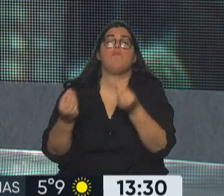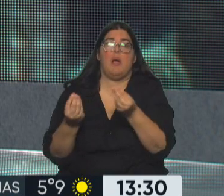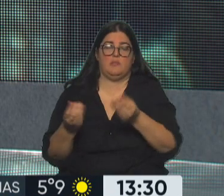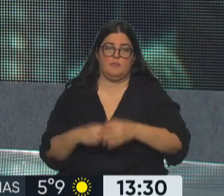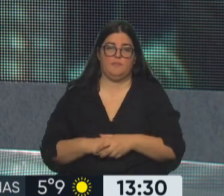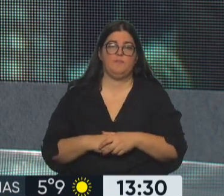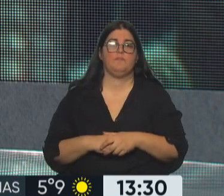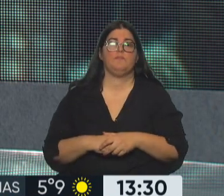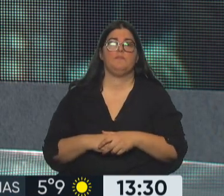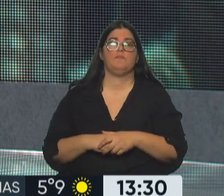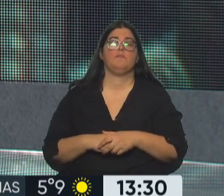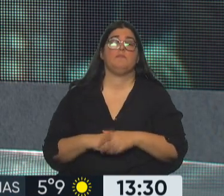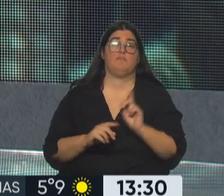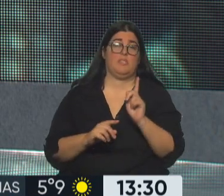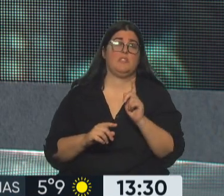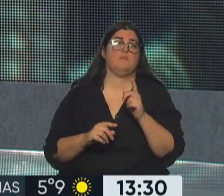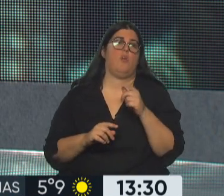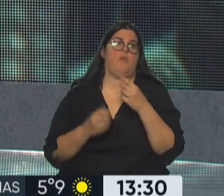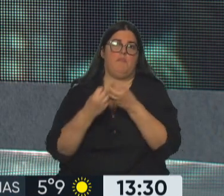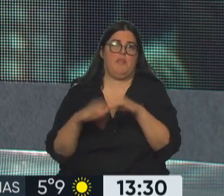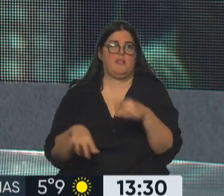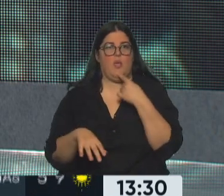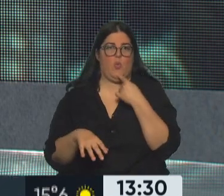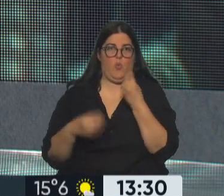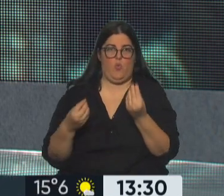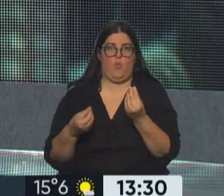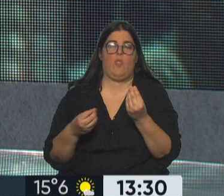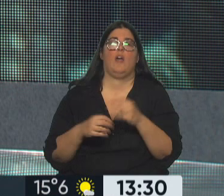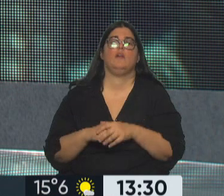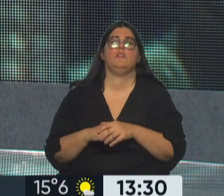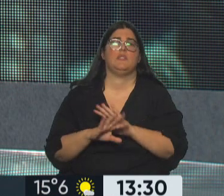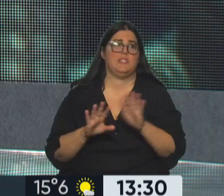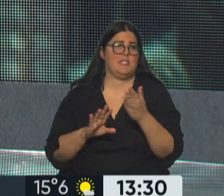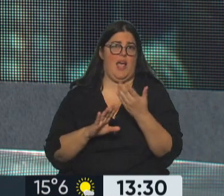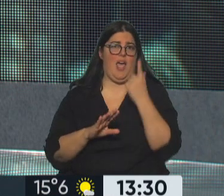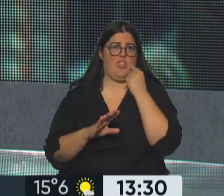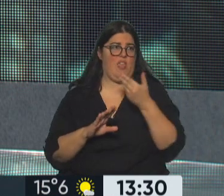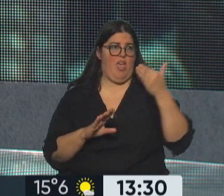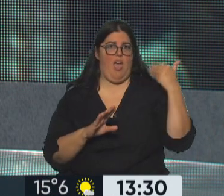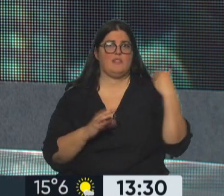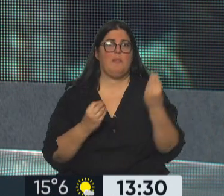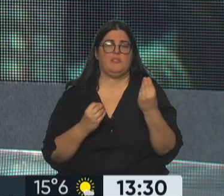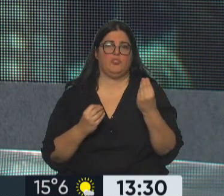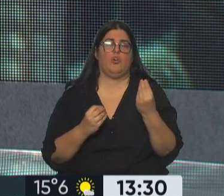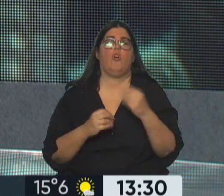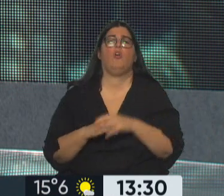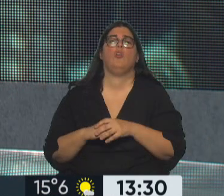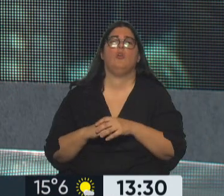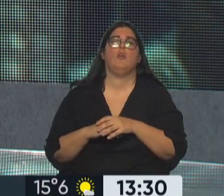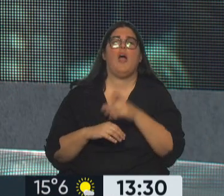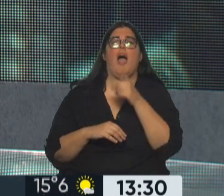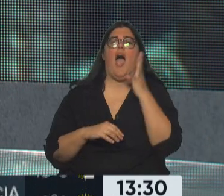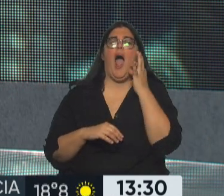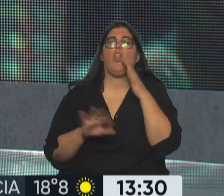escuchamos. Bueno, esa es la pregunta que se abre, ¿no? Efectivamente, a partir de todo lo que ha sucedido durante estos últimos días, con este carácter casi entre teatral